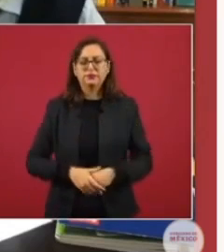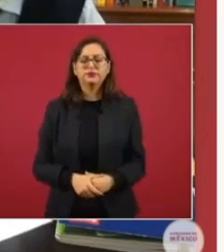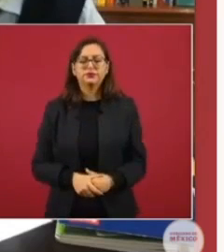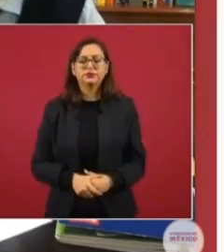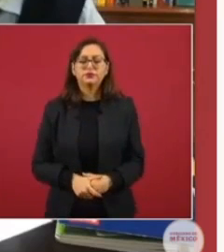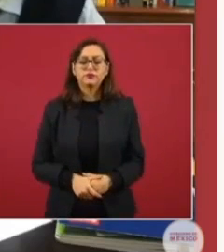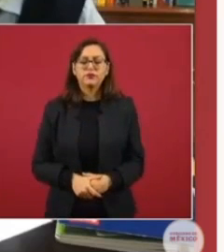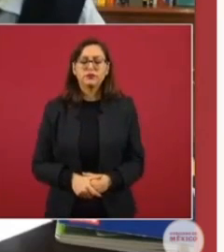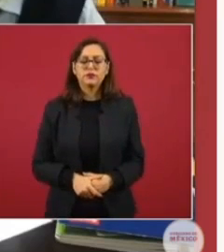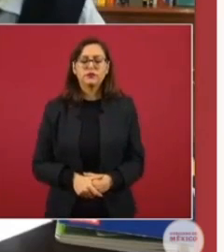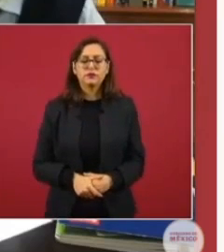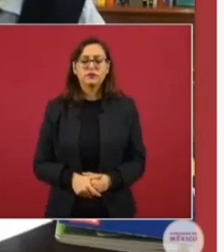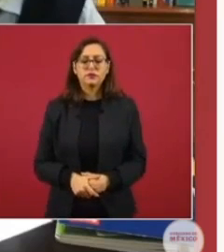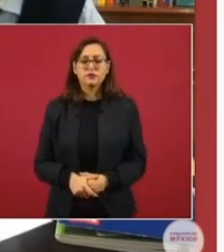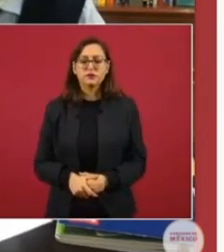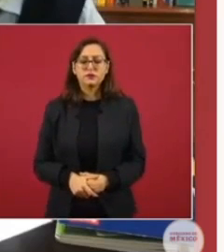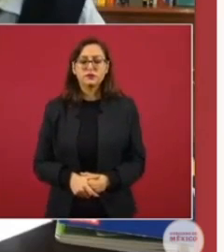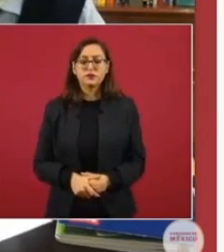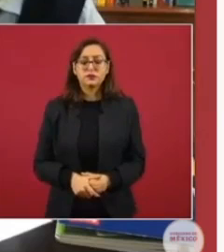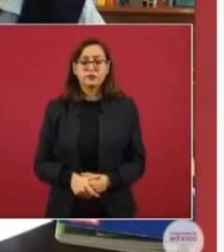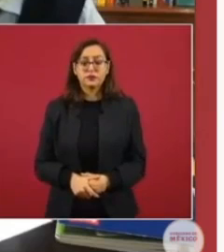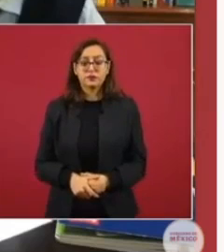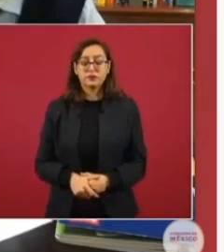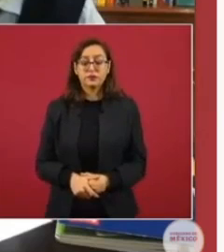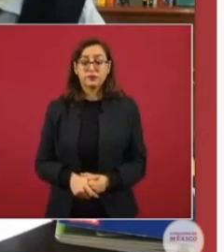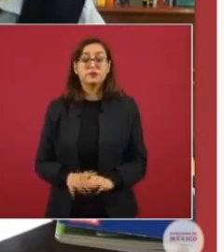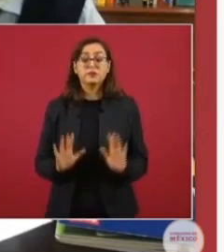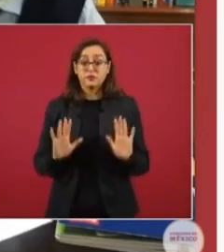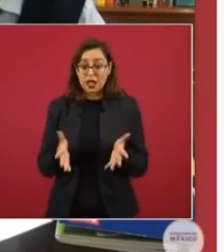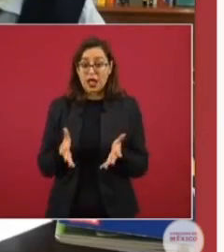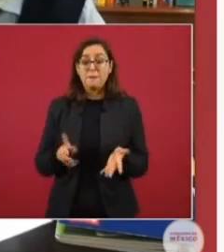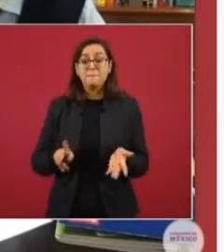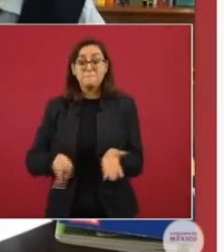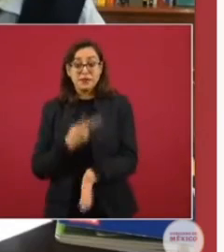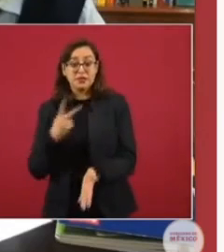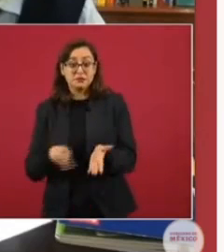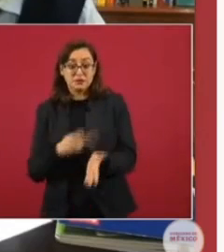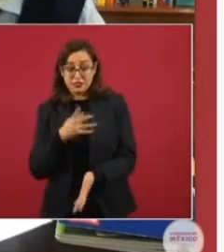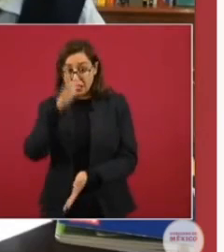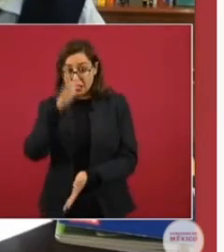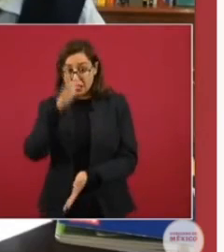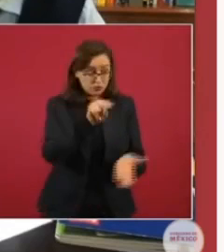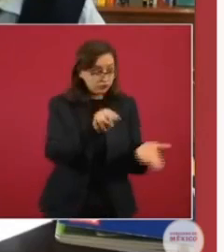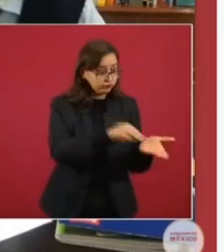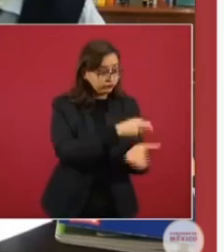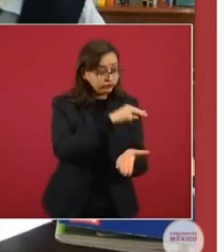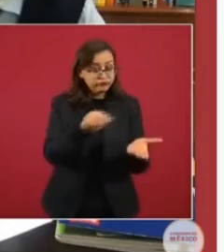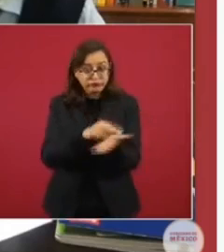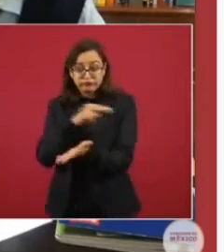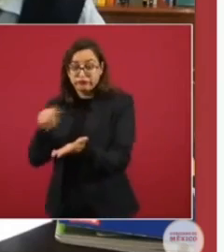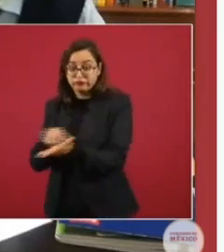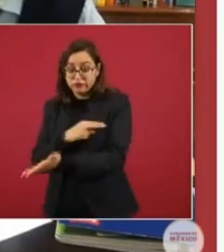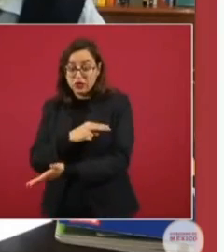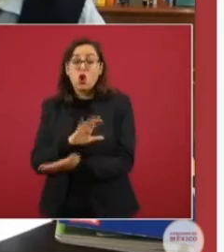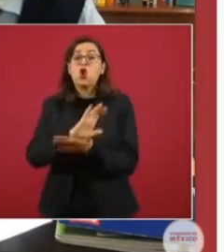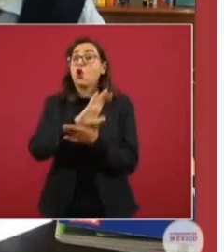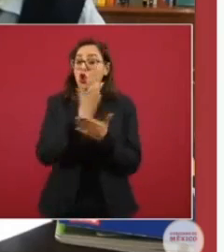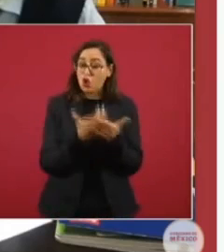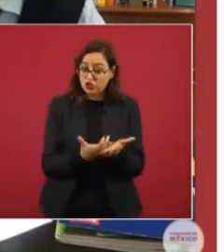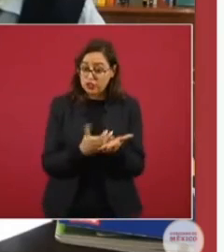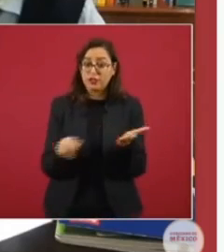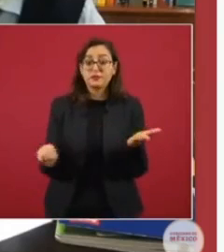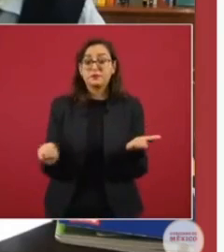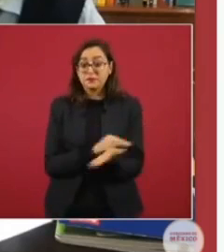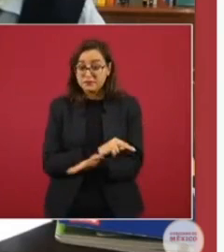El doctor Alcocer ha firmado varios convenios y ya algunos de los contratos, tanto el que